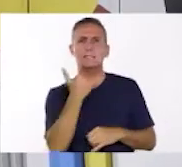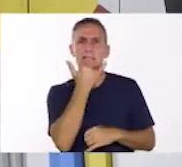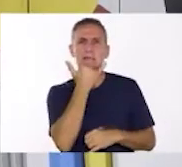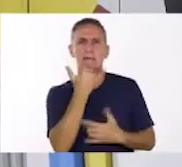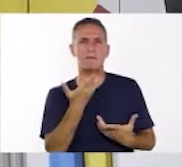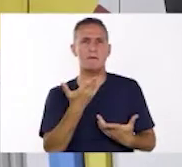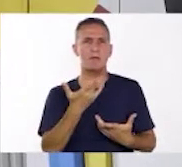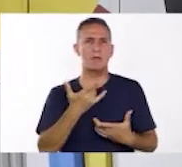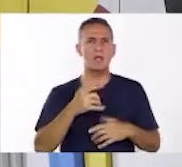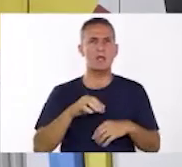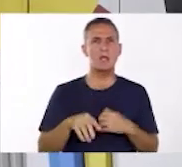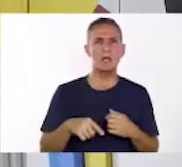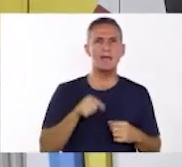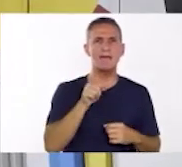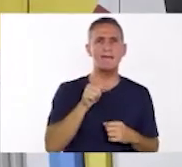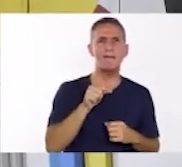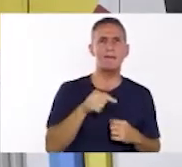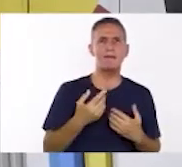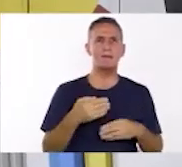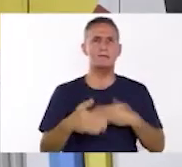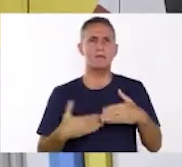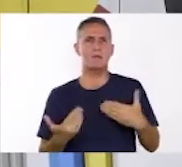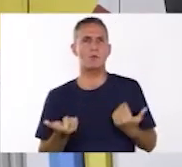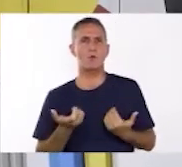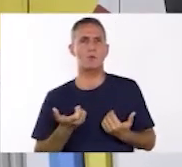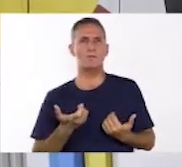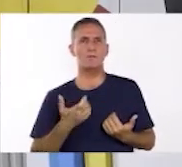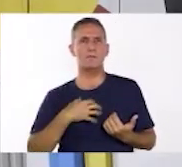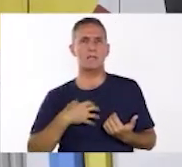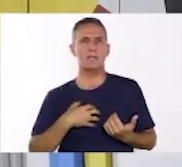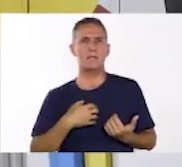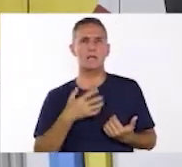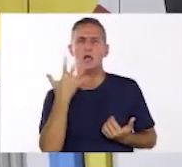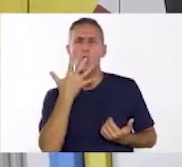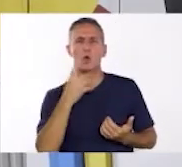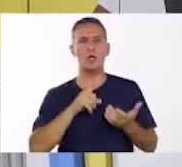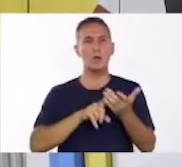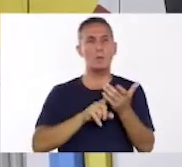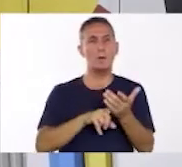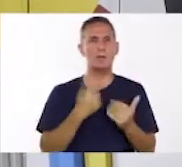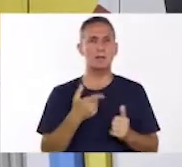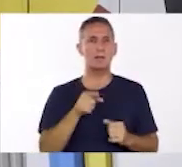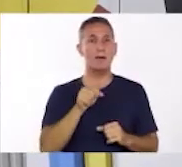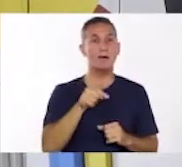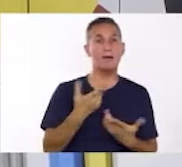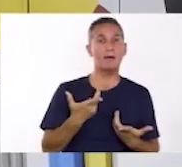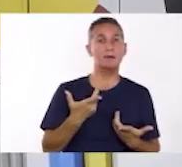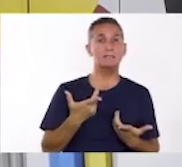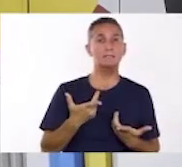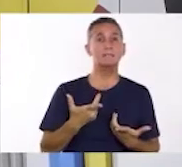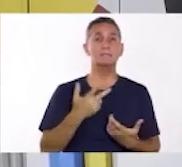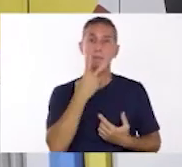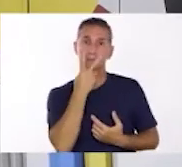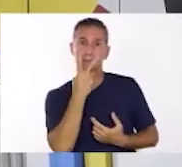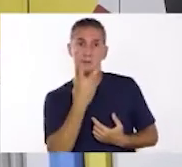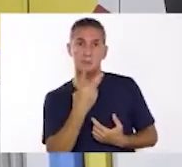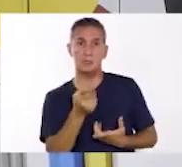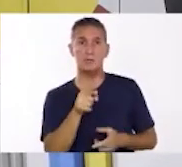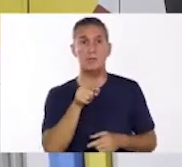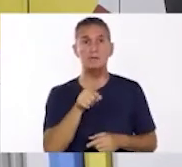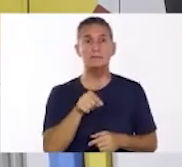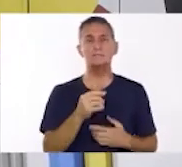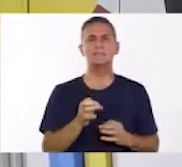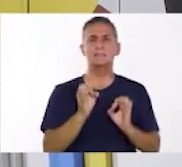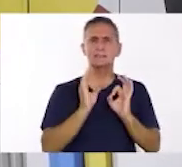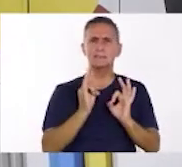dificultad, esa rivalidad que él tenía con su padre. Bien, aquí se da